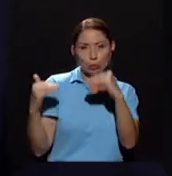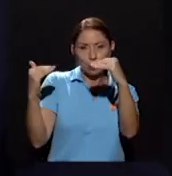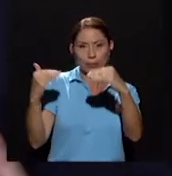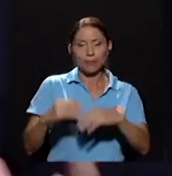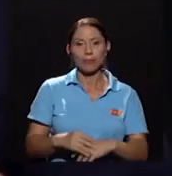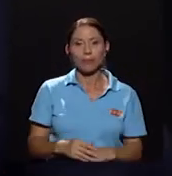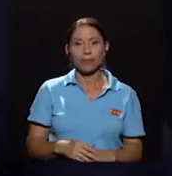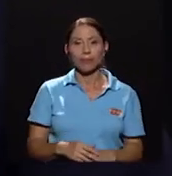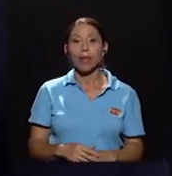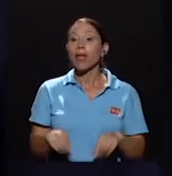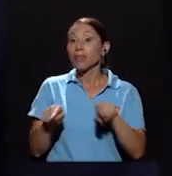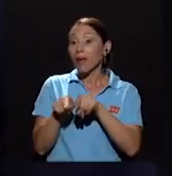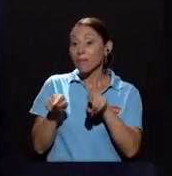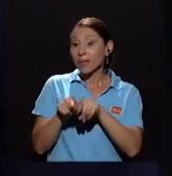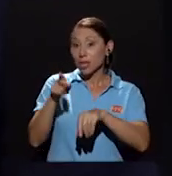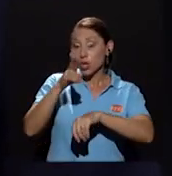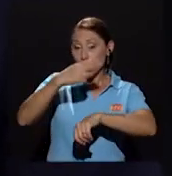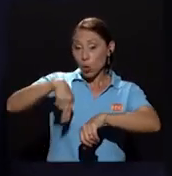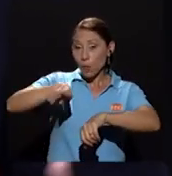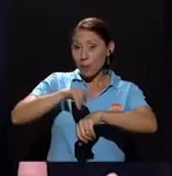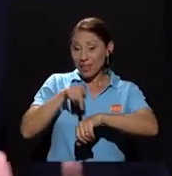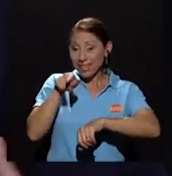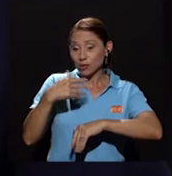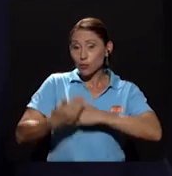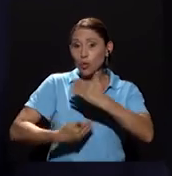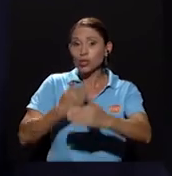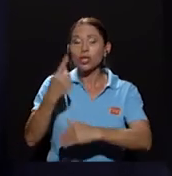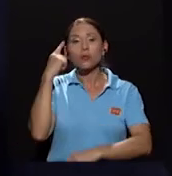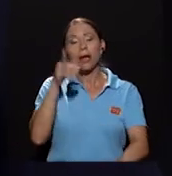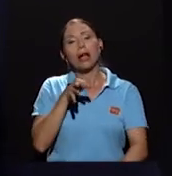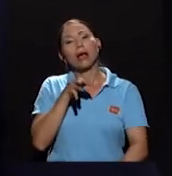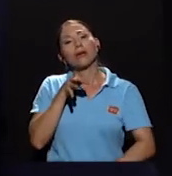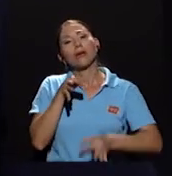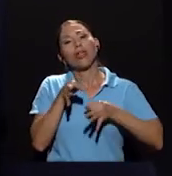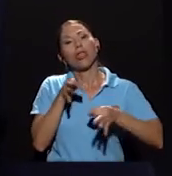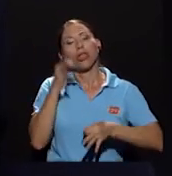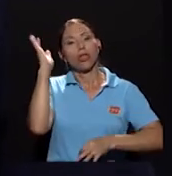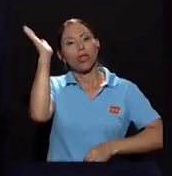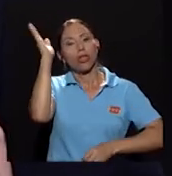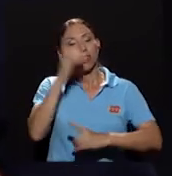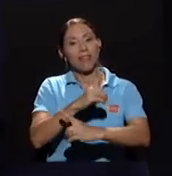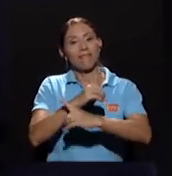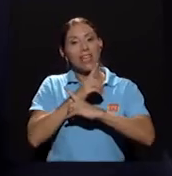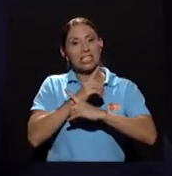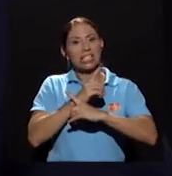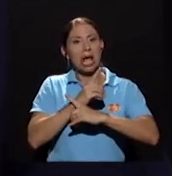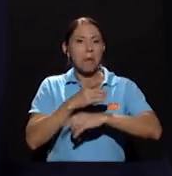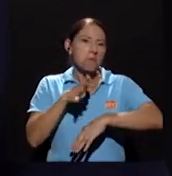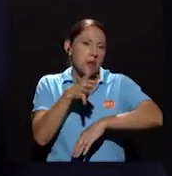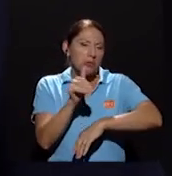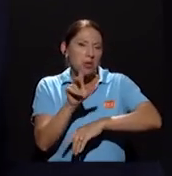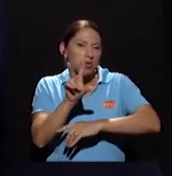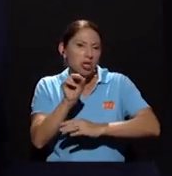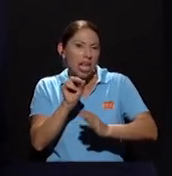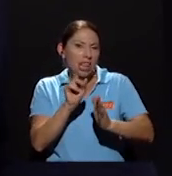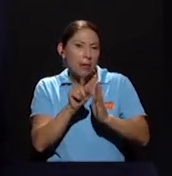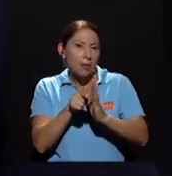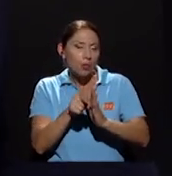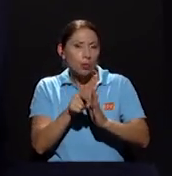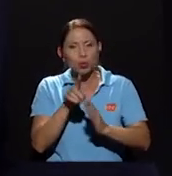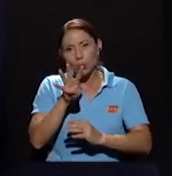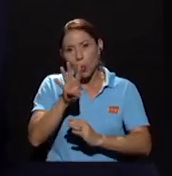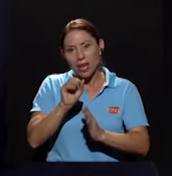otro detalle normalmente esos procesos de defensa duran unos 30 a 40 minutos máximo en el caso de costa rica